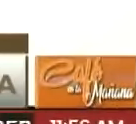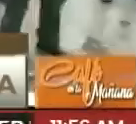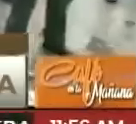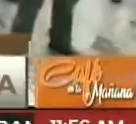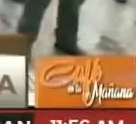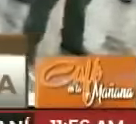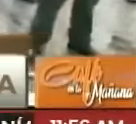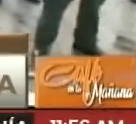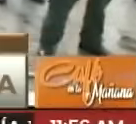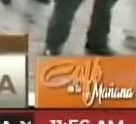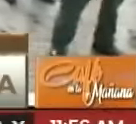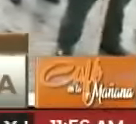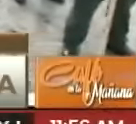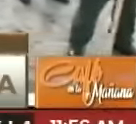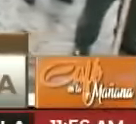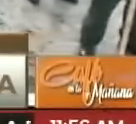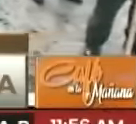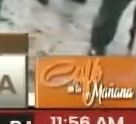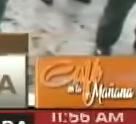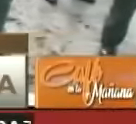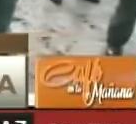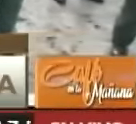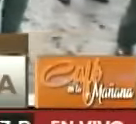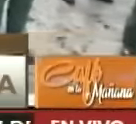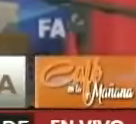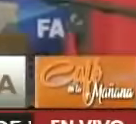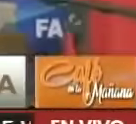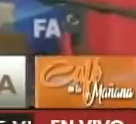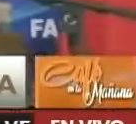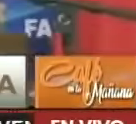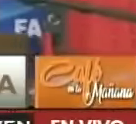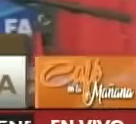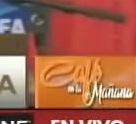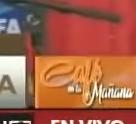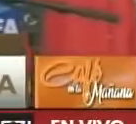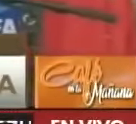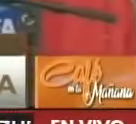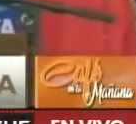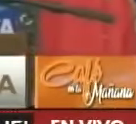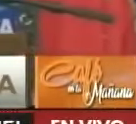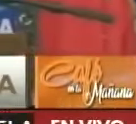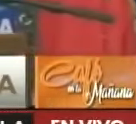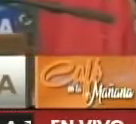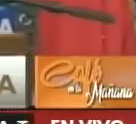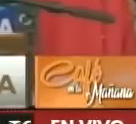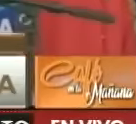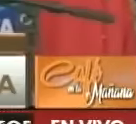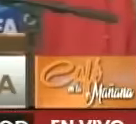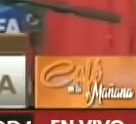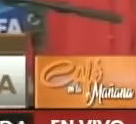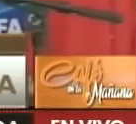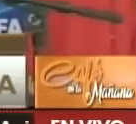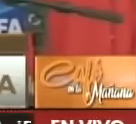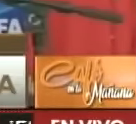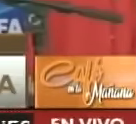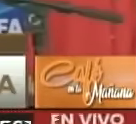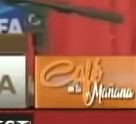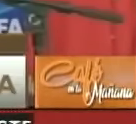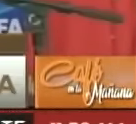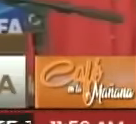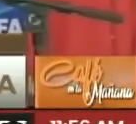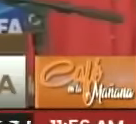durante estas elecciones. Ciudadano doctor Elvis Amoroso, presidente del Poder Electoral y presidente del